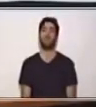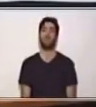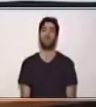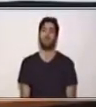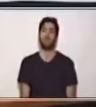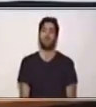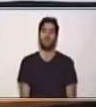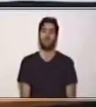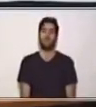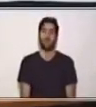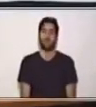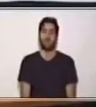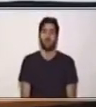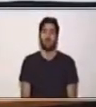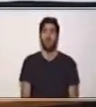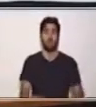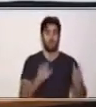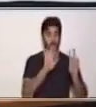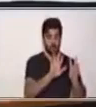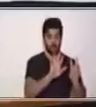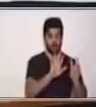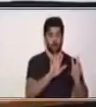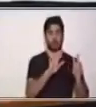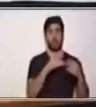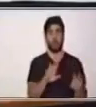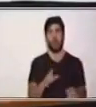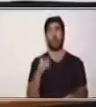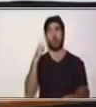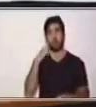7. Luego me indica,